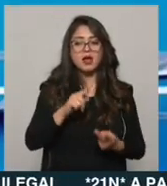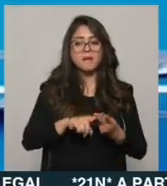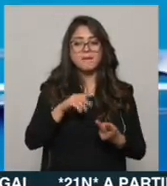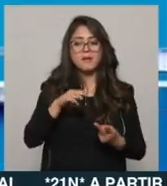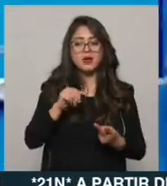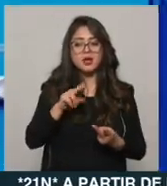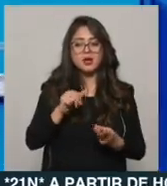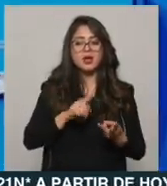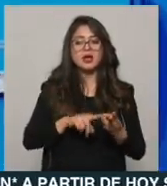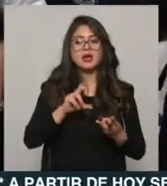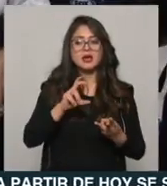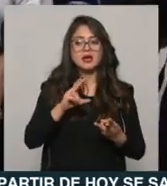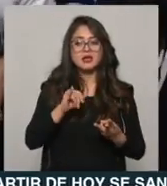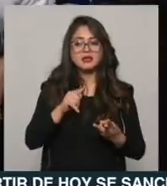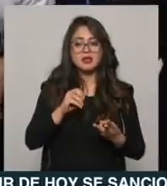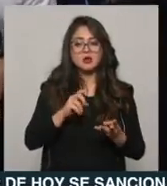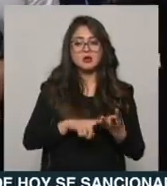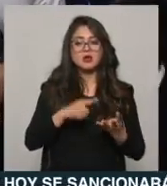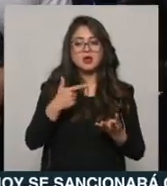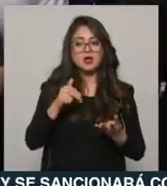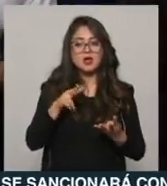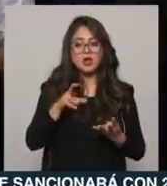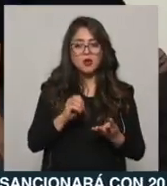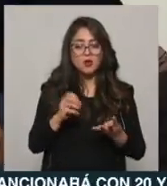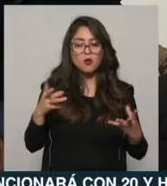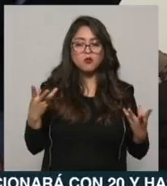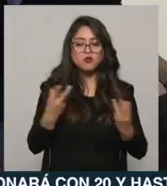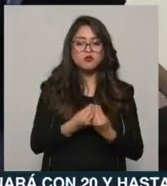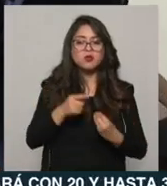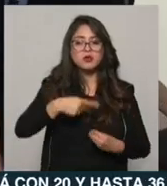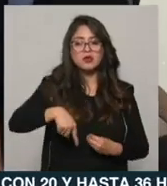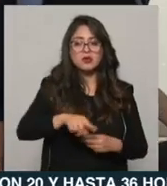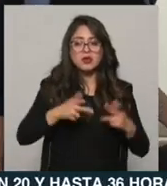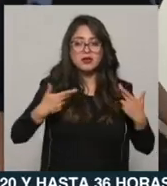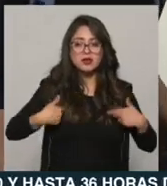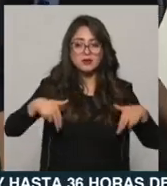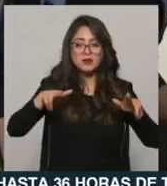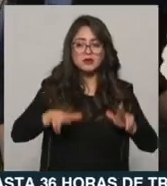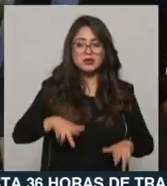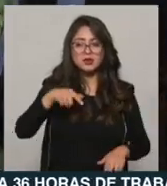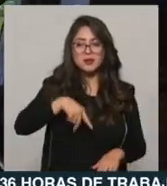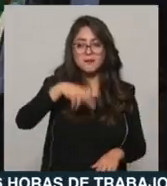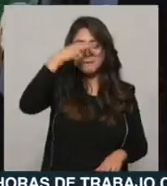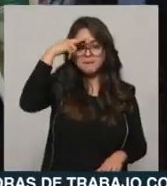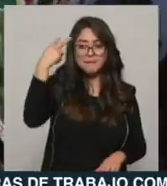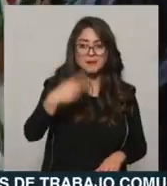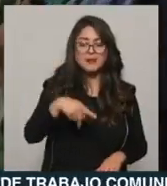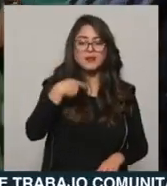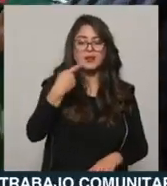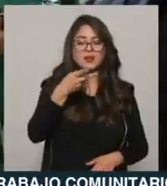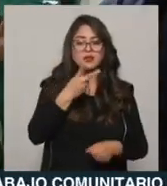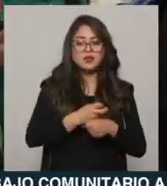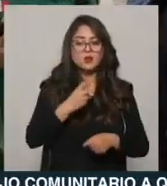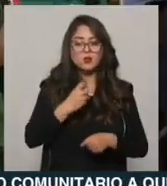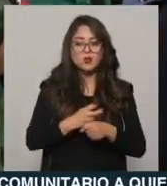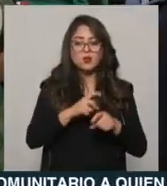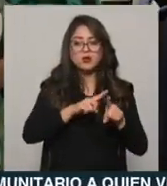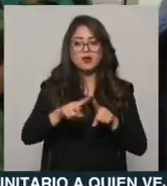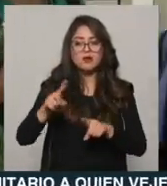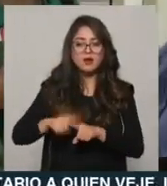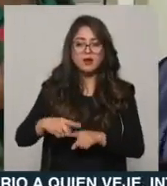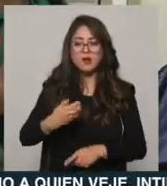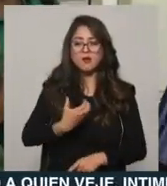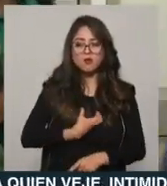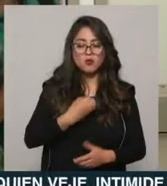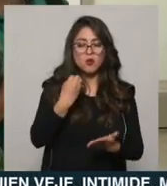Arceo, Crisanto Grajales, Gerardo Ulloa y compañía, los representantes nacionales se han posicionado en el segundo sitio del medallero, solo por